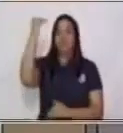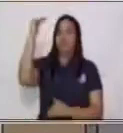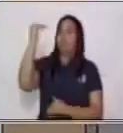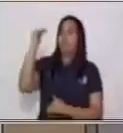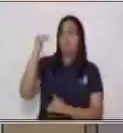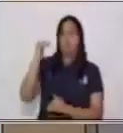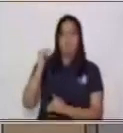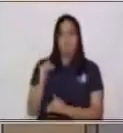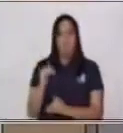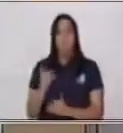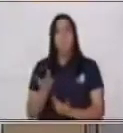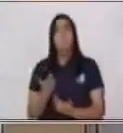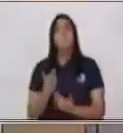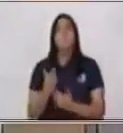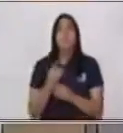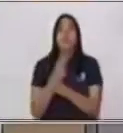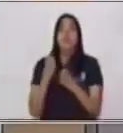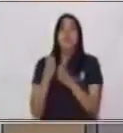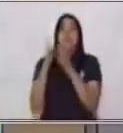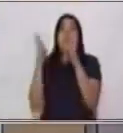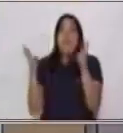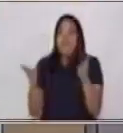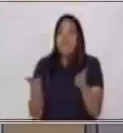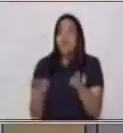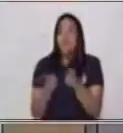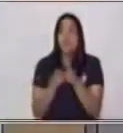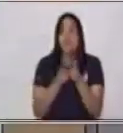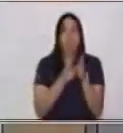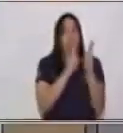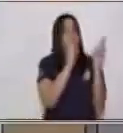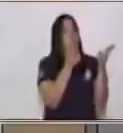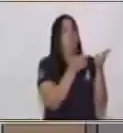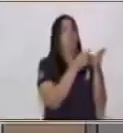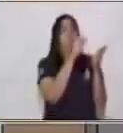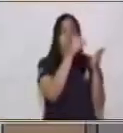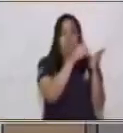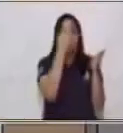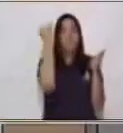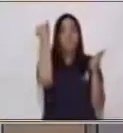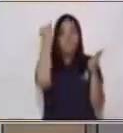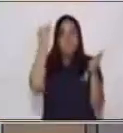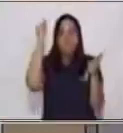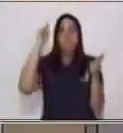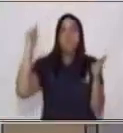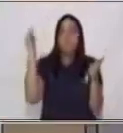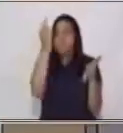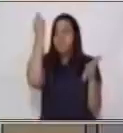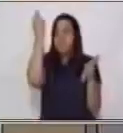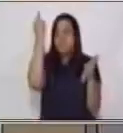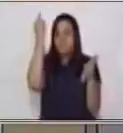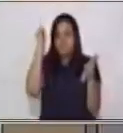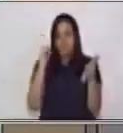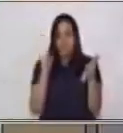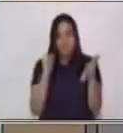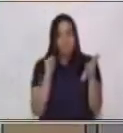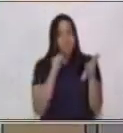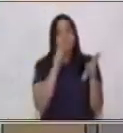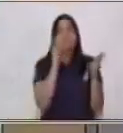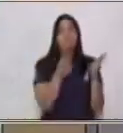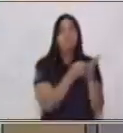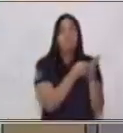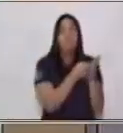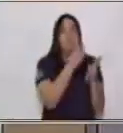Entonces, el resumen lo haremos a partir de las ideas y aspectos más importantes del tema y también